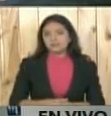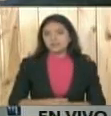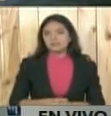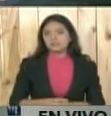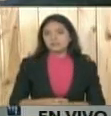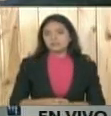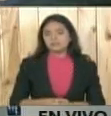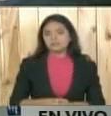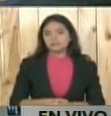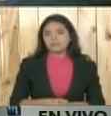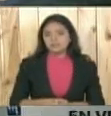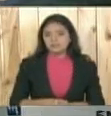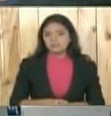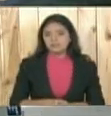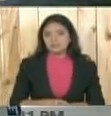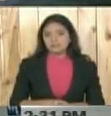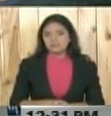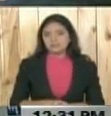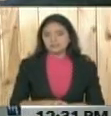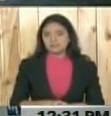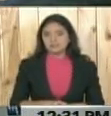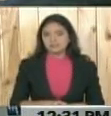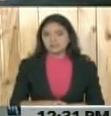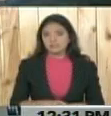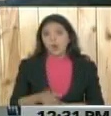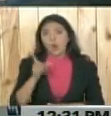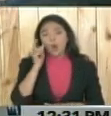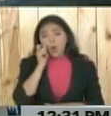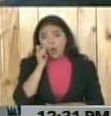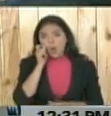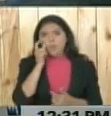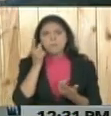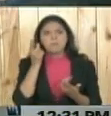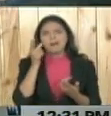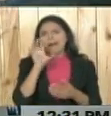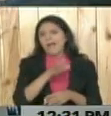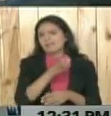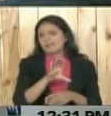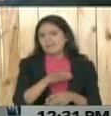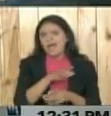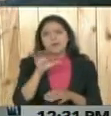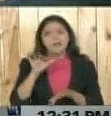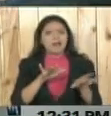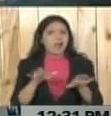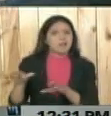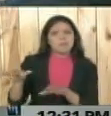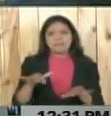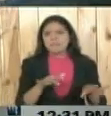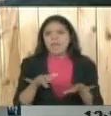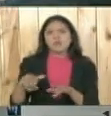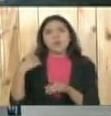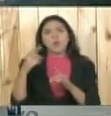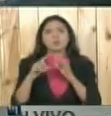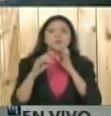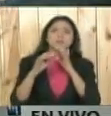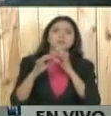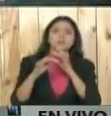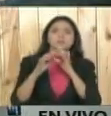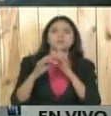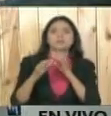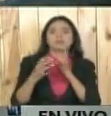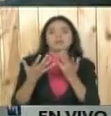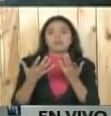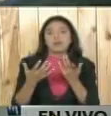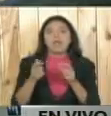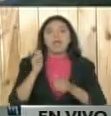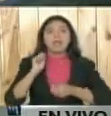también, la también leyenda Rafael Hernández, Luisito Benjamín en el piano, Lito Peña en el clarinete. Y en las maracas,